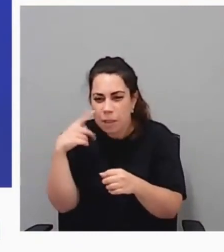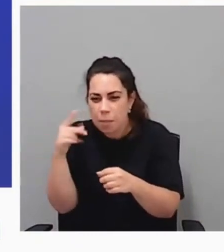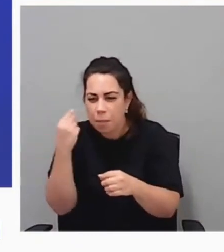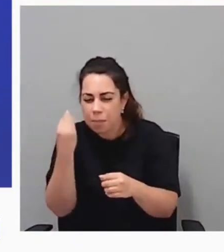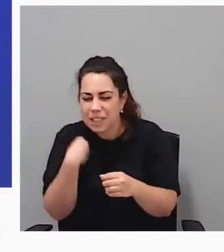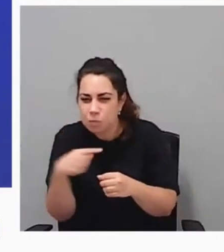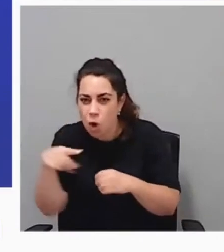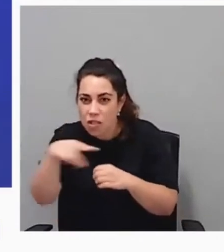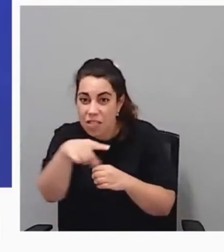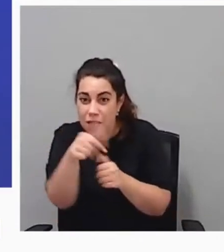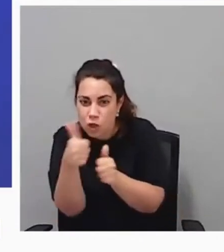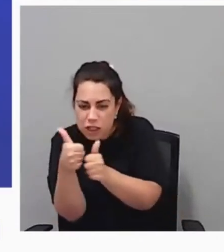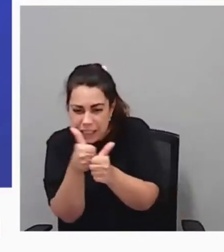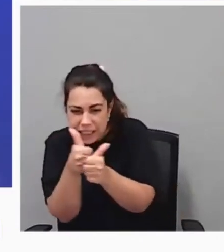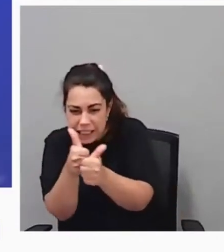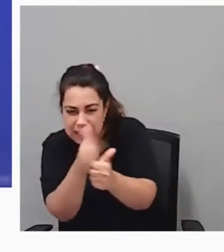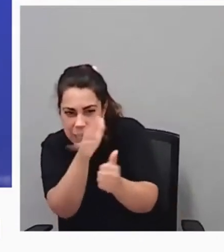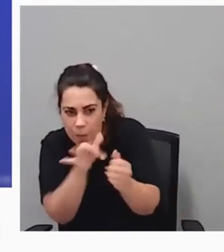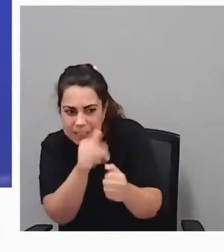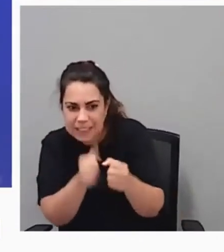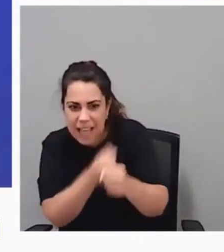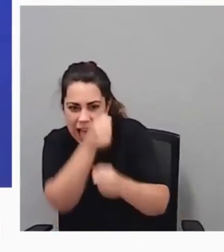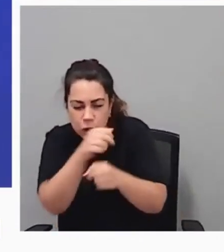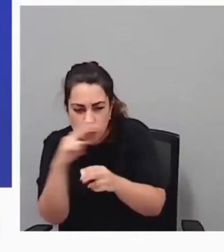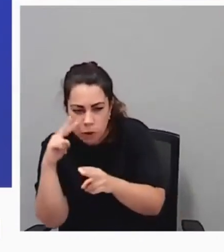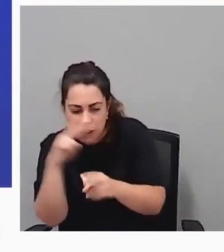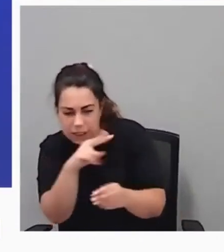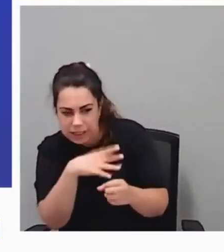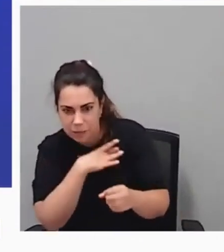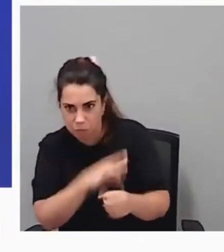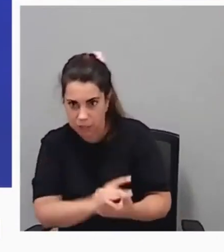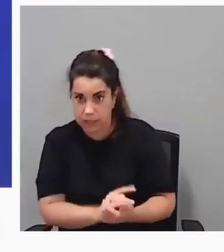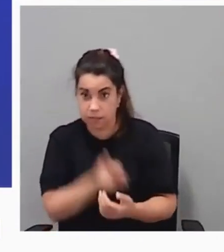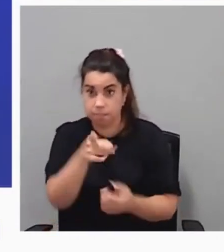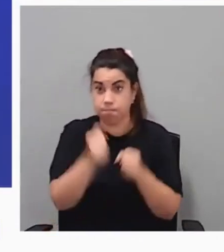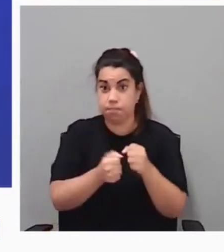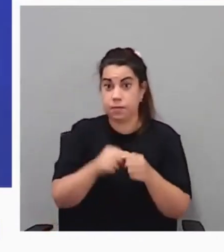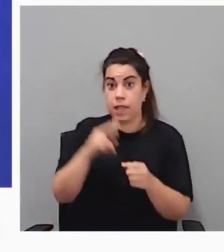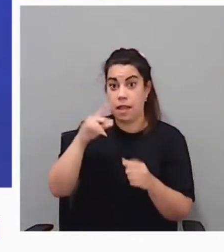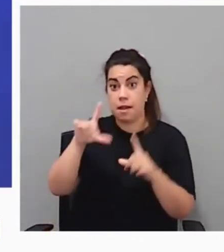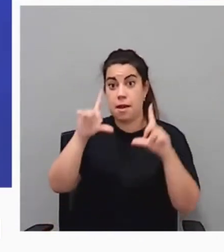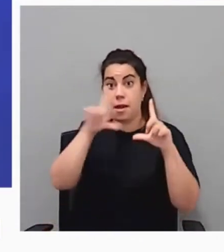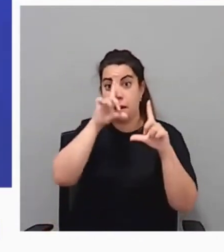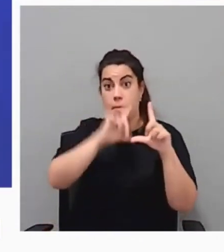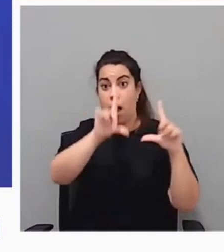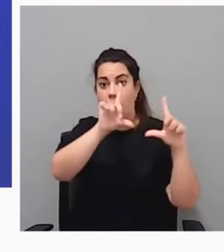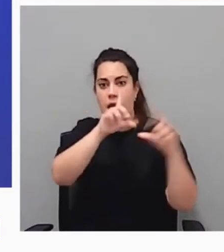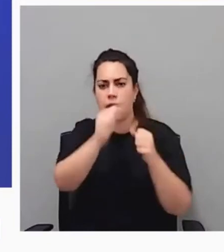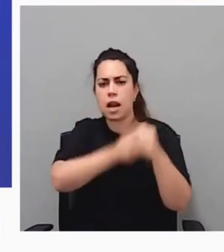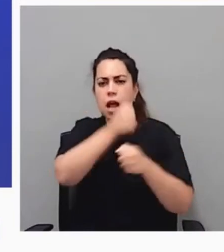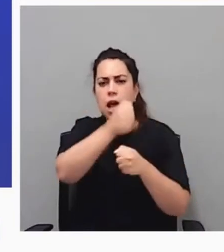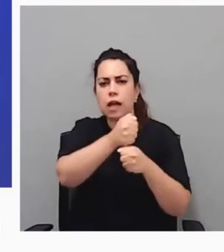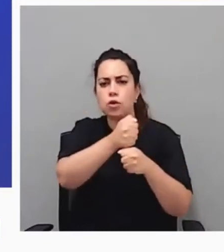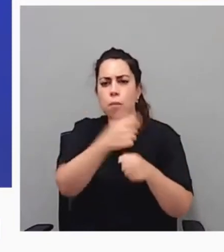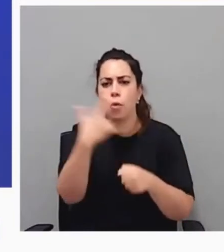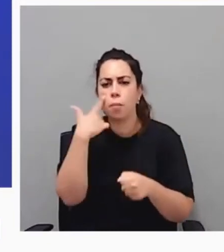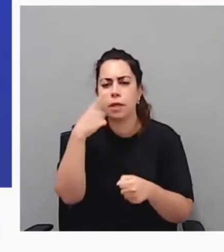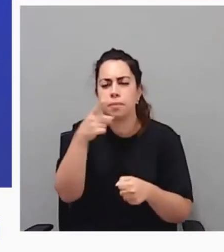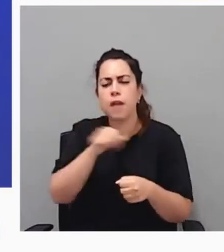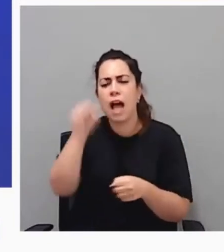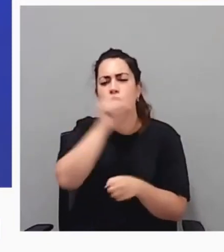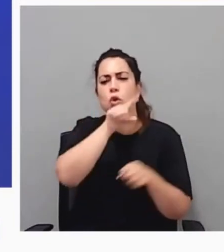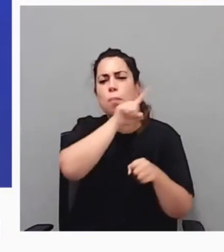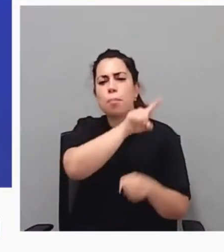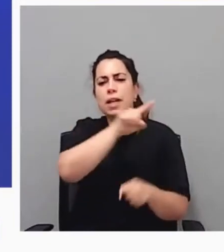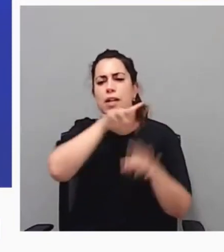ver átomos. Y esta es una de las primeras imágenes de átomos que tenemos. Lo que se ve aquí, que es de 1992, hecho